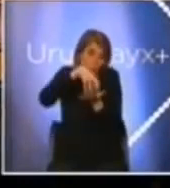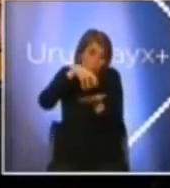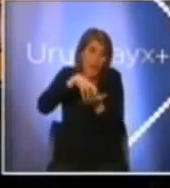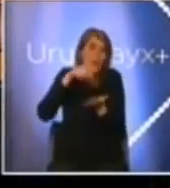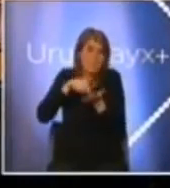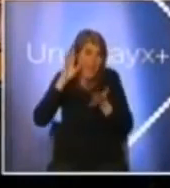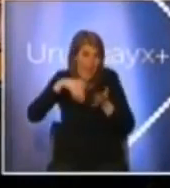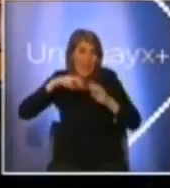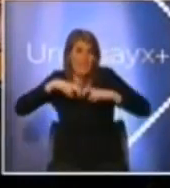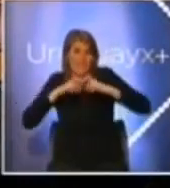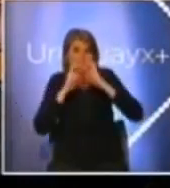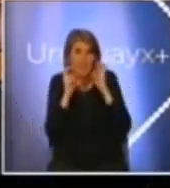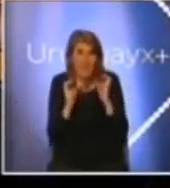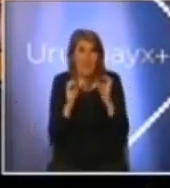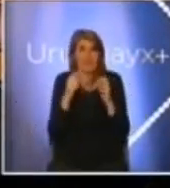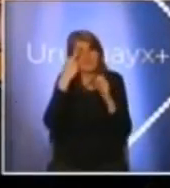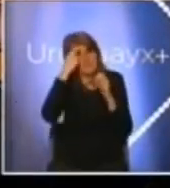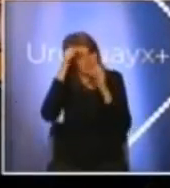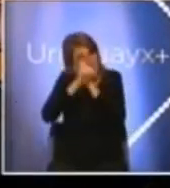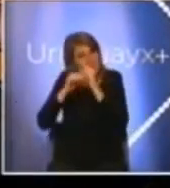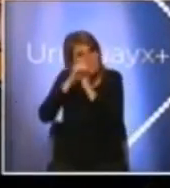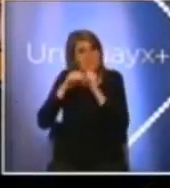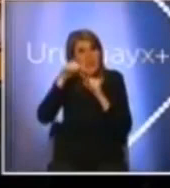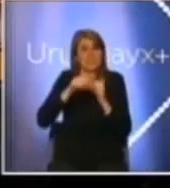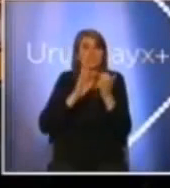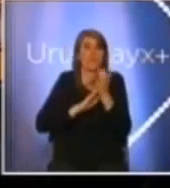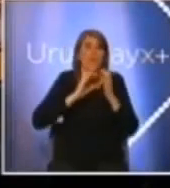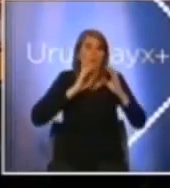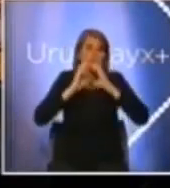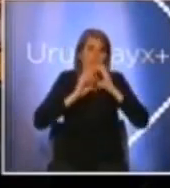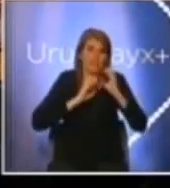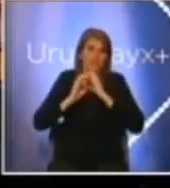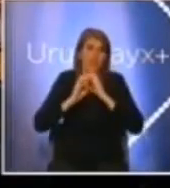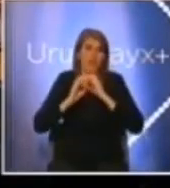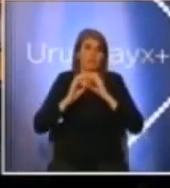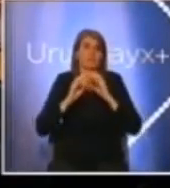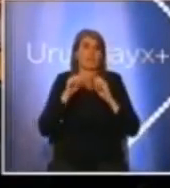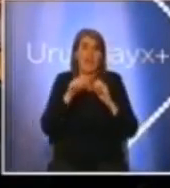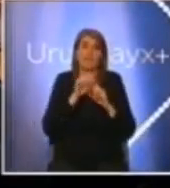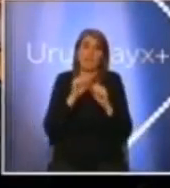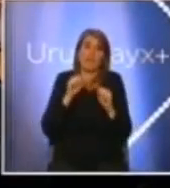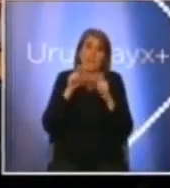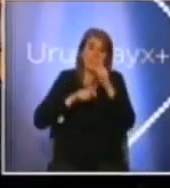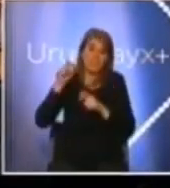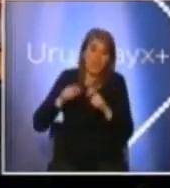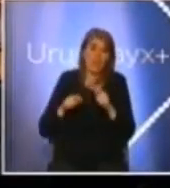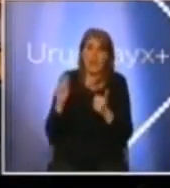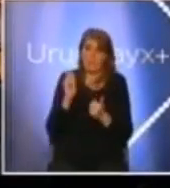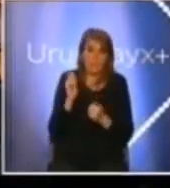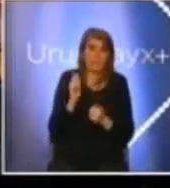investigación en el área de las tecnologías de la información y comunicación con participación de los agentes públicos,